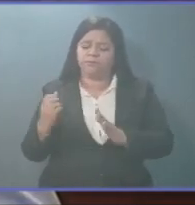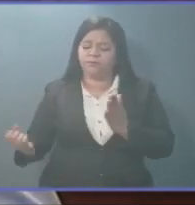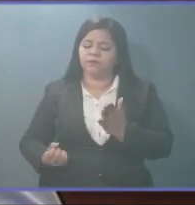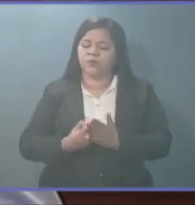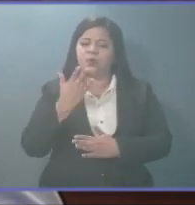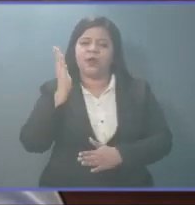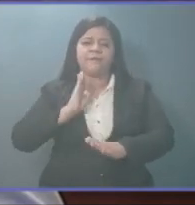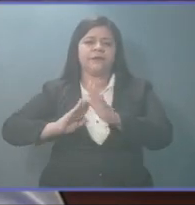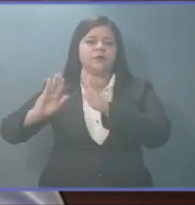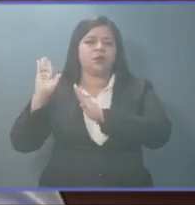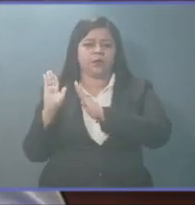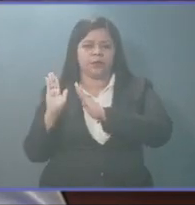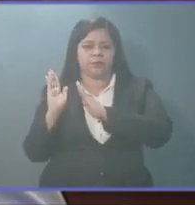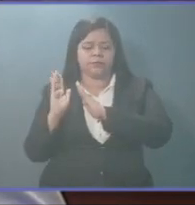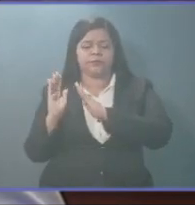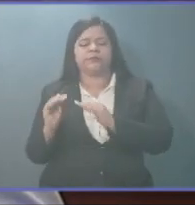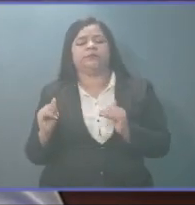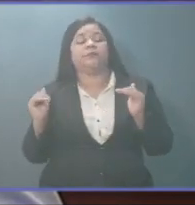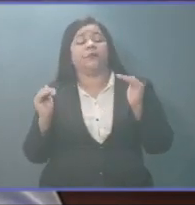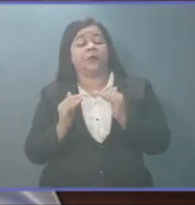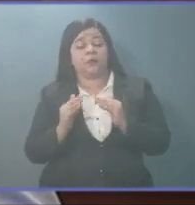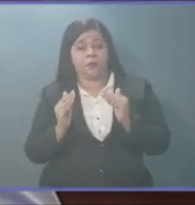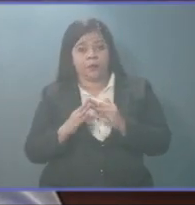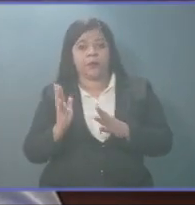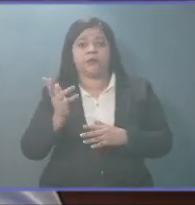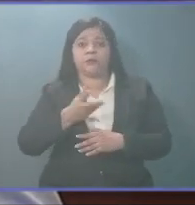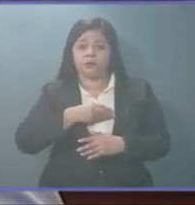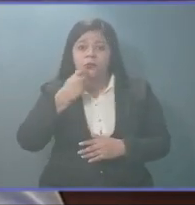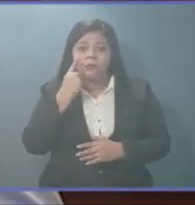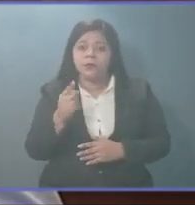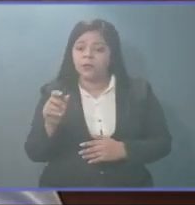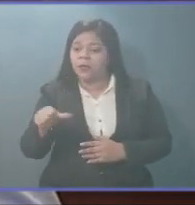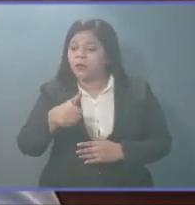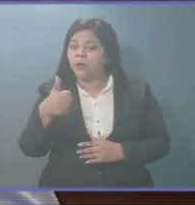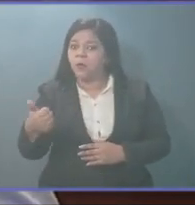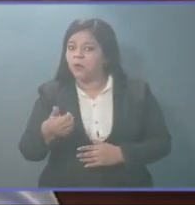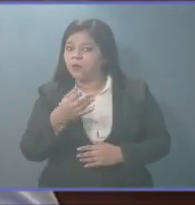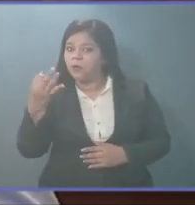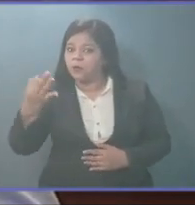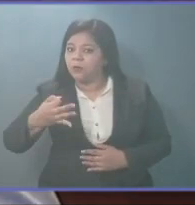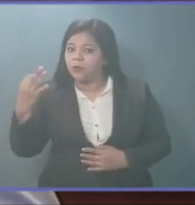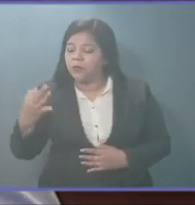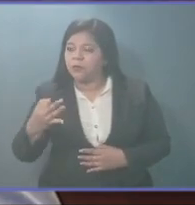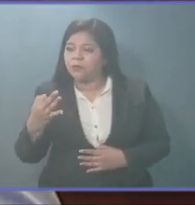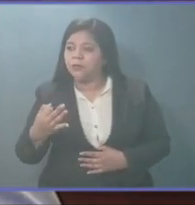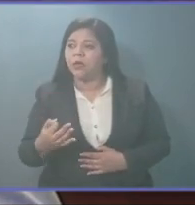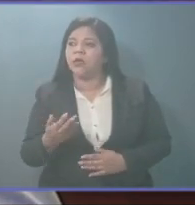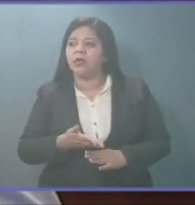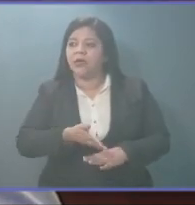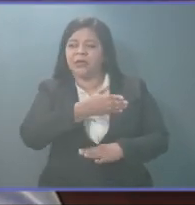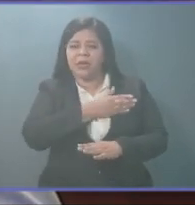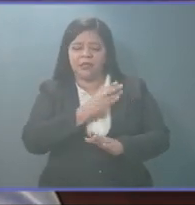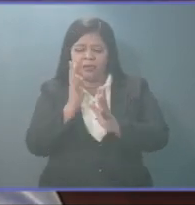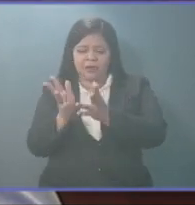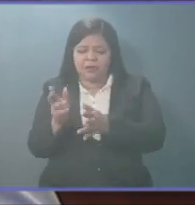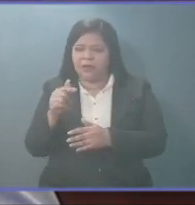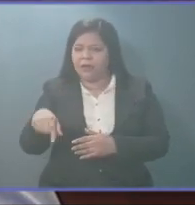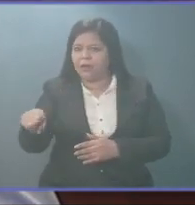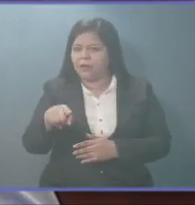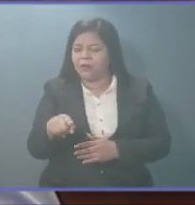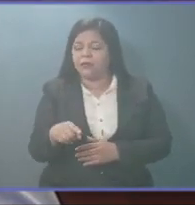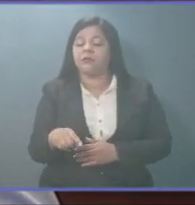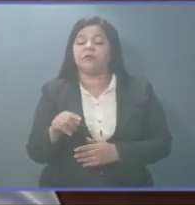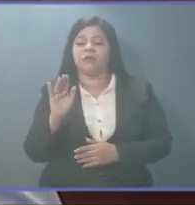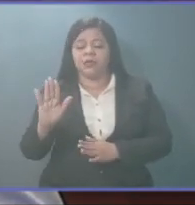nuevas generaciones. También hemos salido al encuentro de otras necesidades descuidadas con los veteranos y excombatientes, y esa